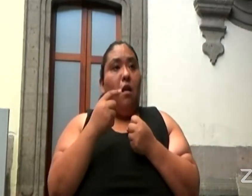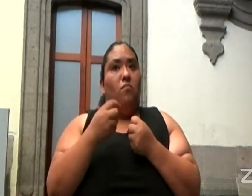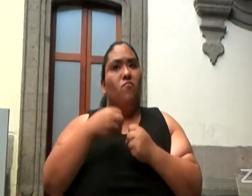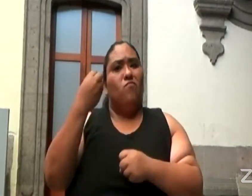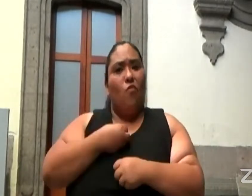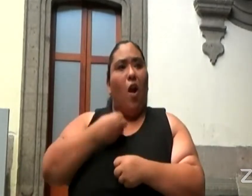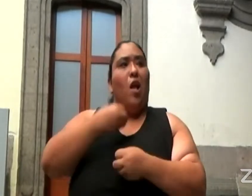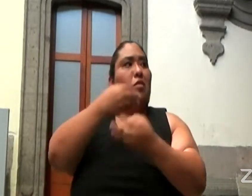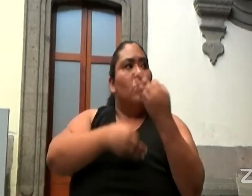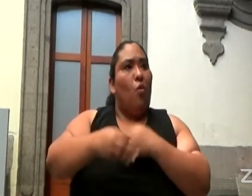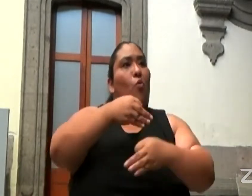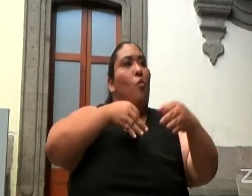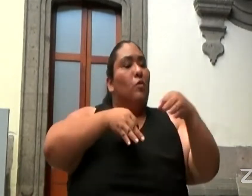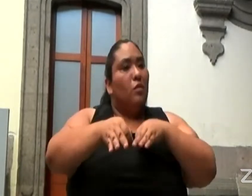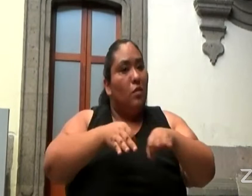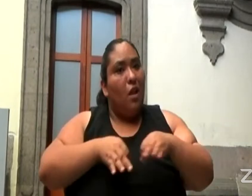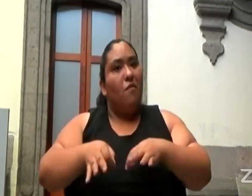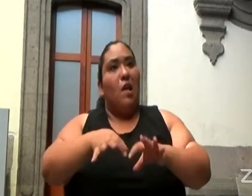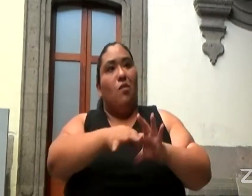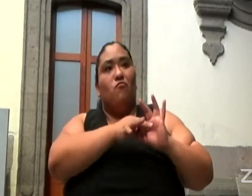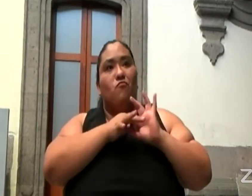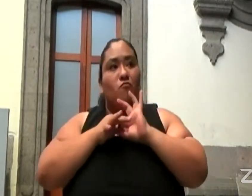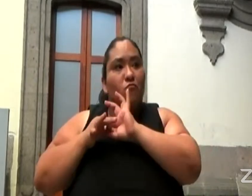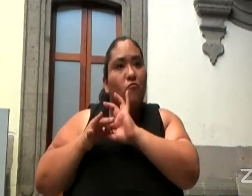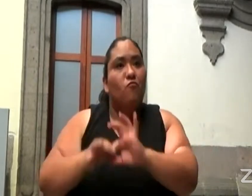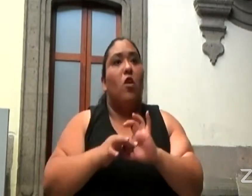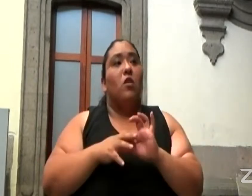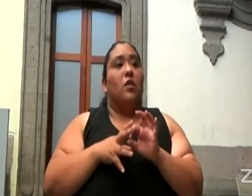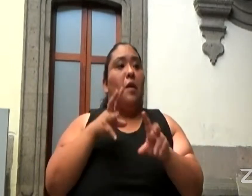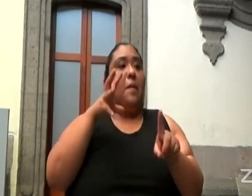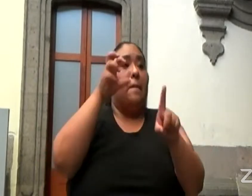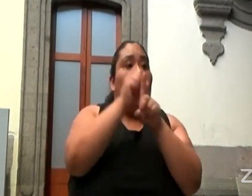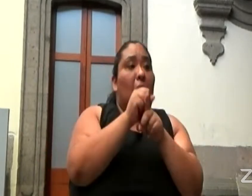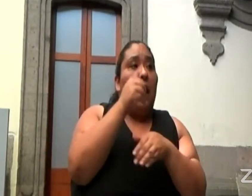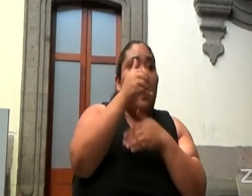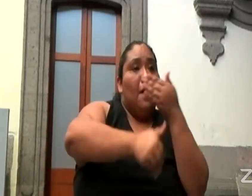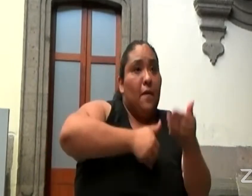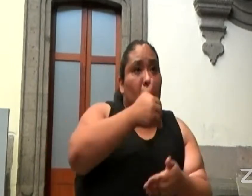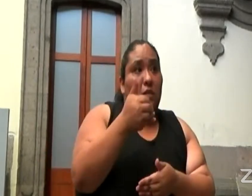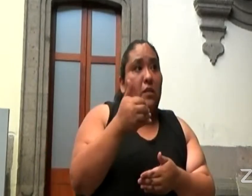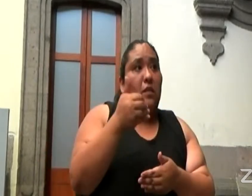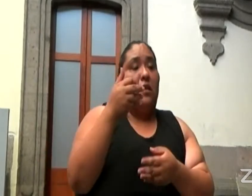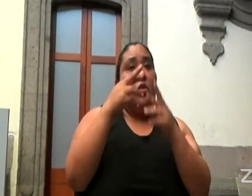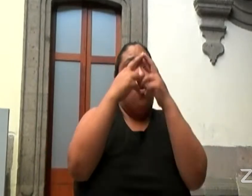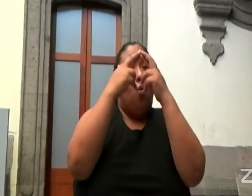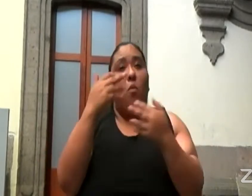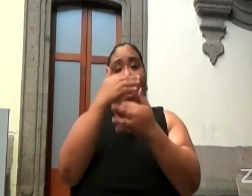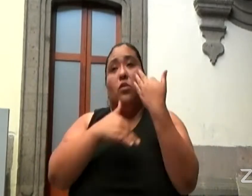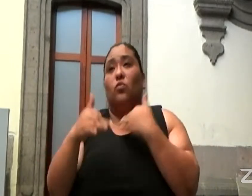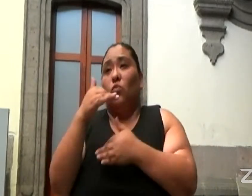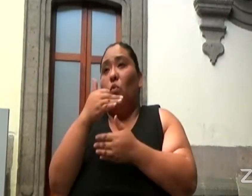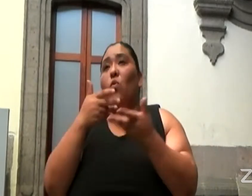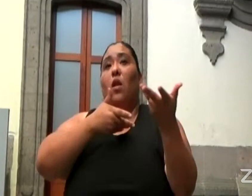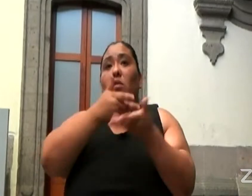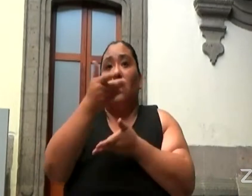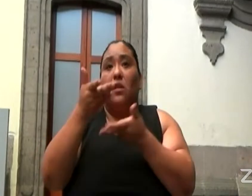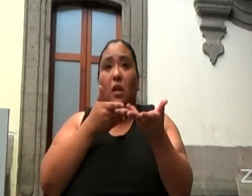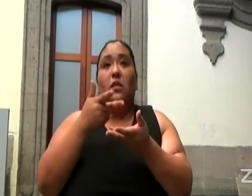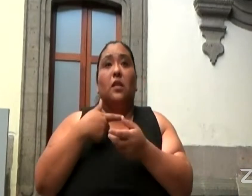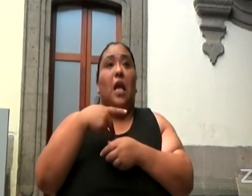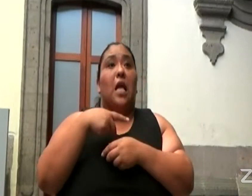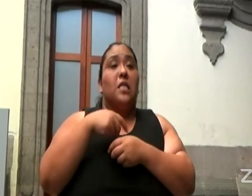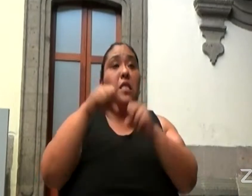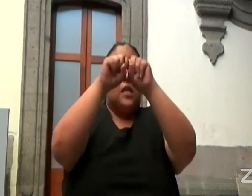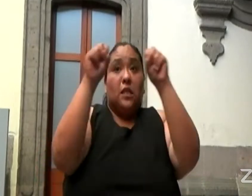trabajo? ¿Podremos lograr unirnos para avanzar y romper con todas las inercias del sistema, con la manera en que